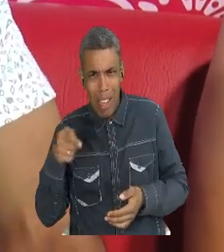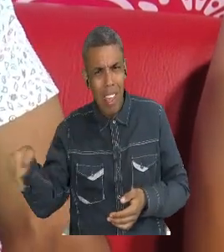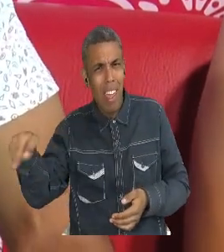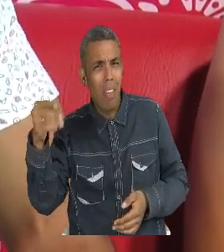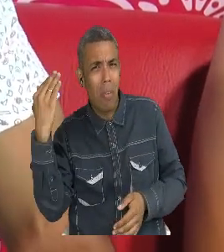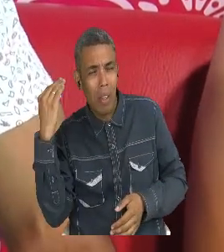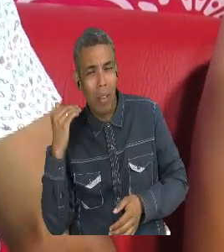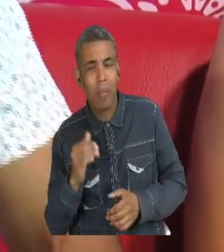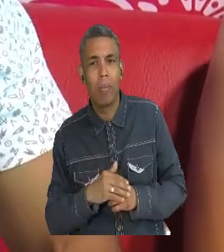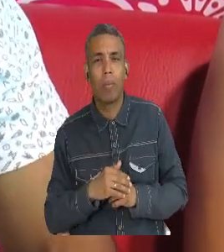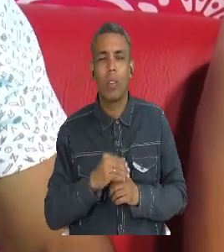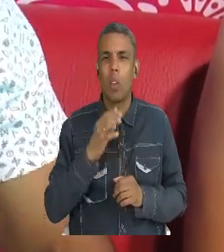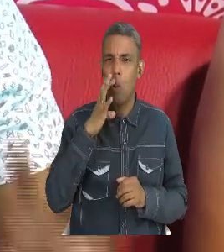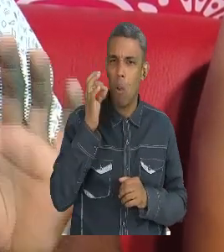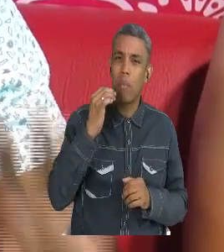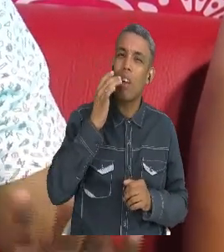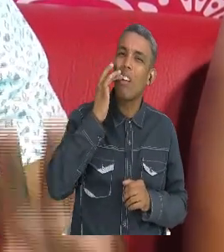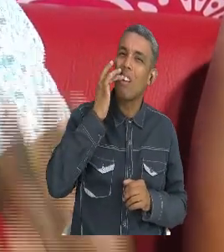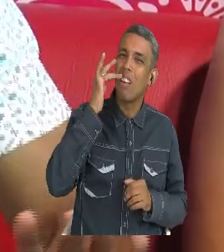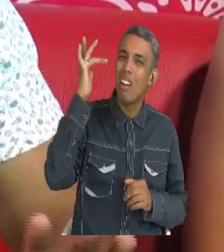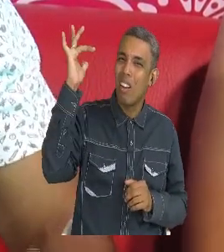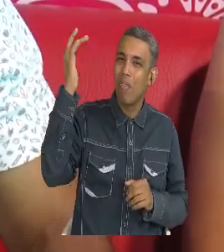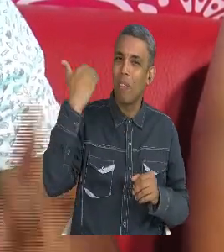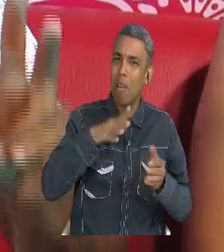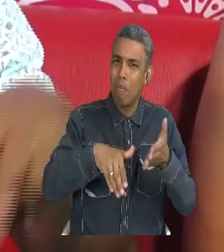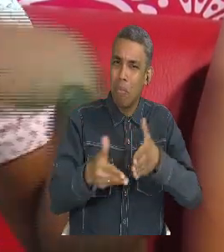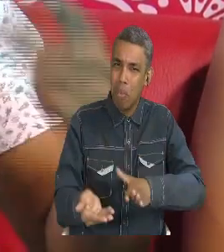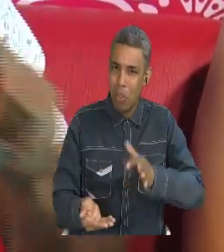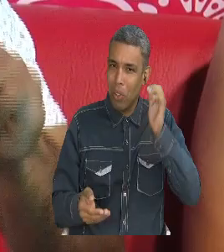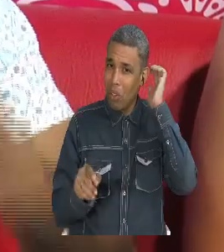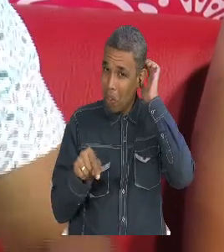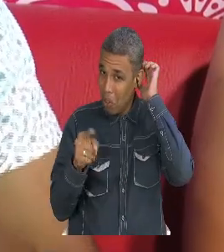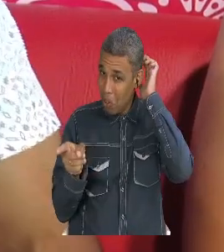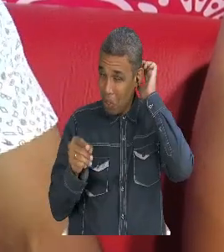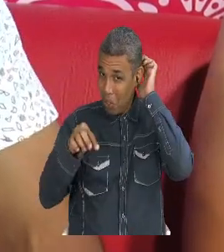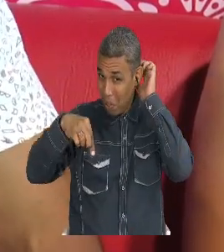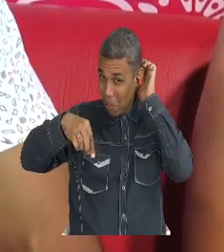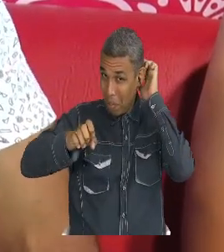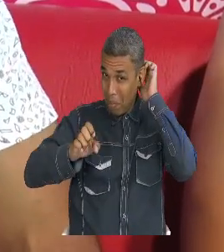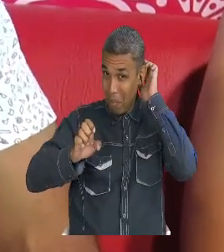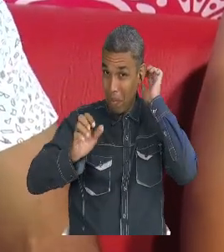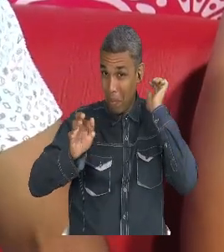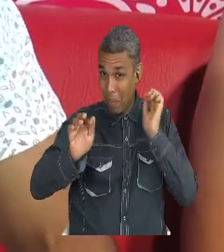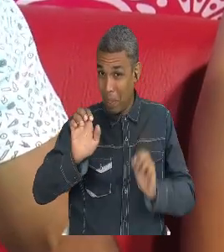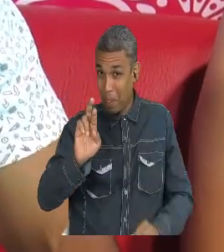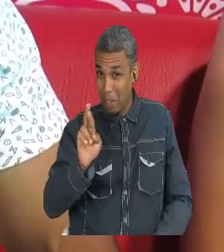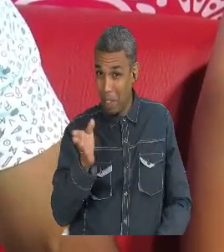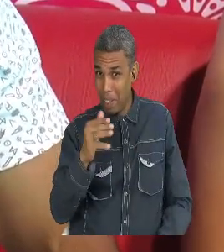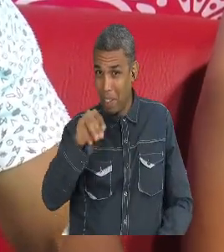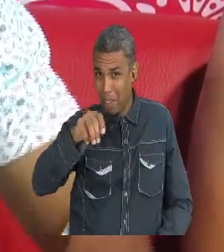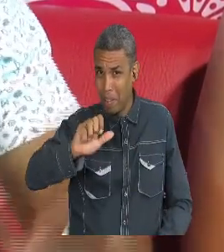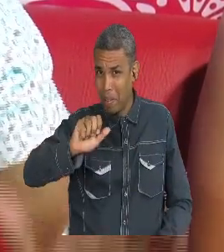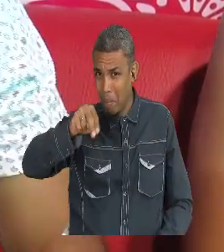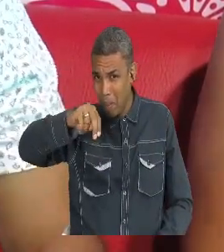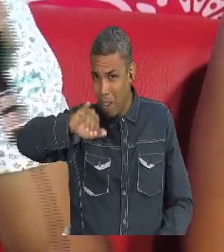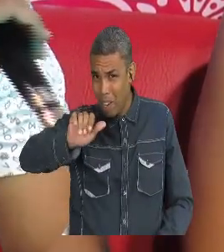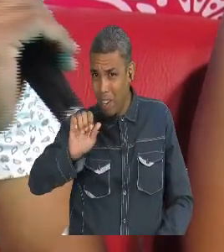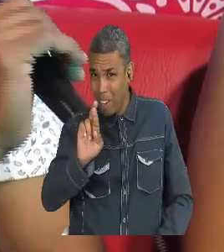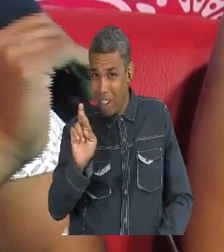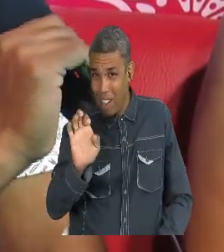Manjarres, y también lo tenemos ahí reservadito porque la idea pues ahora es sacar un sencillo, un doble sencillo y